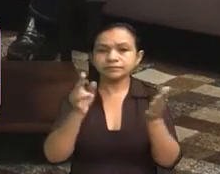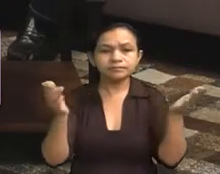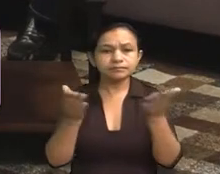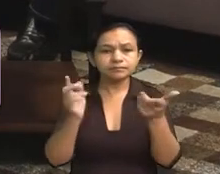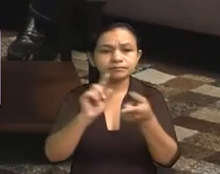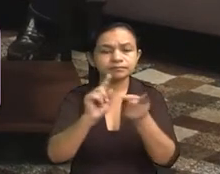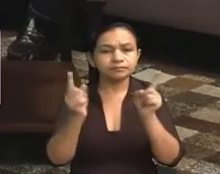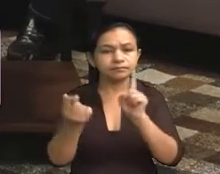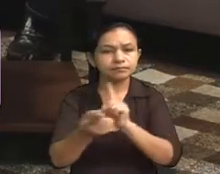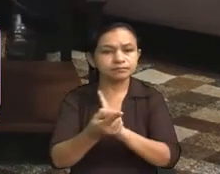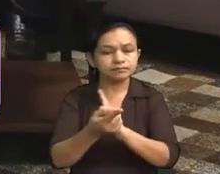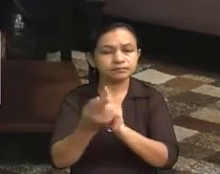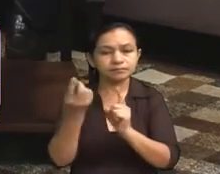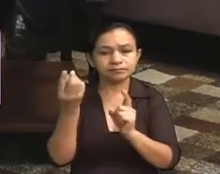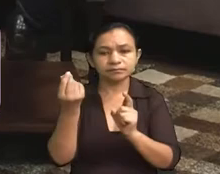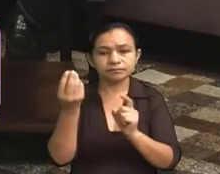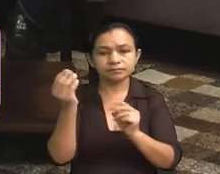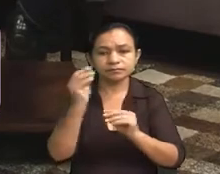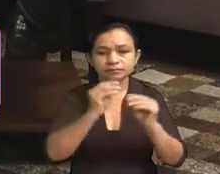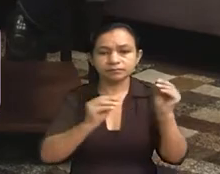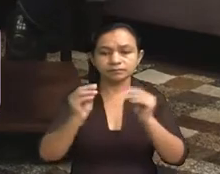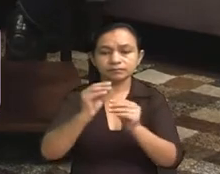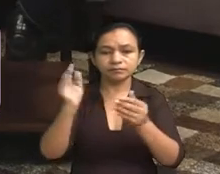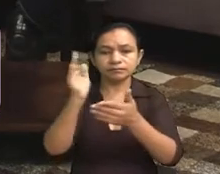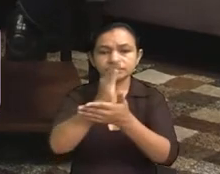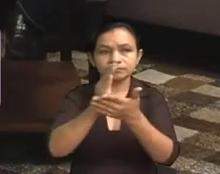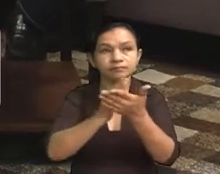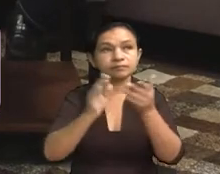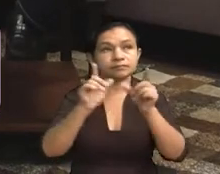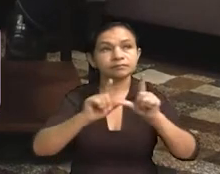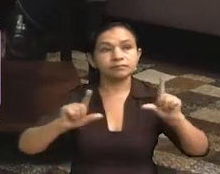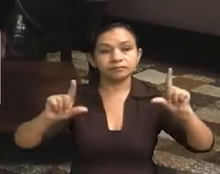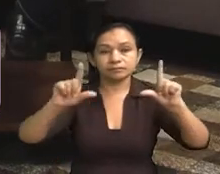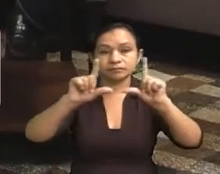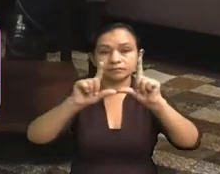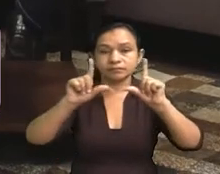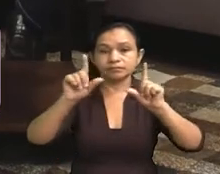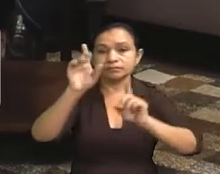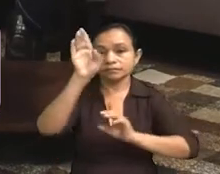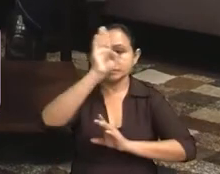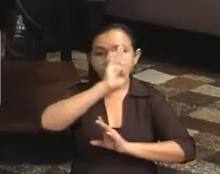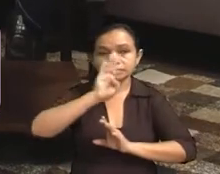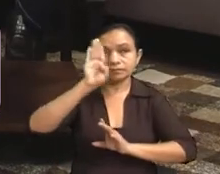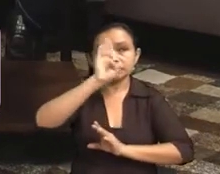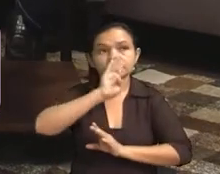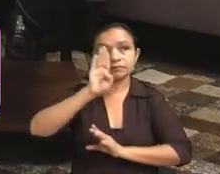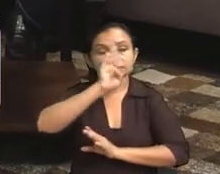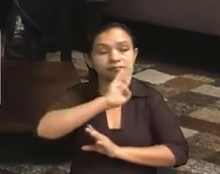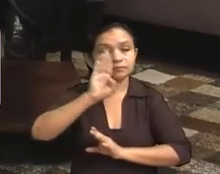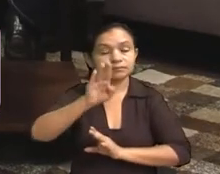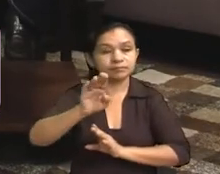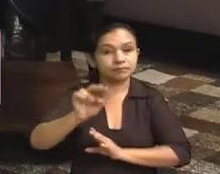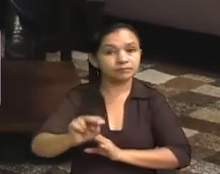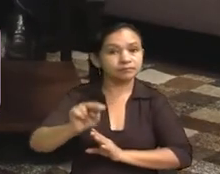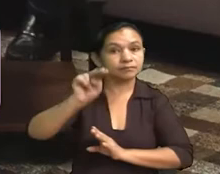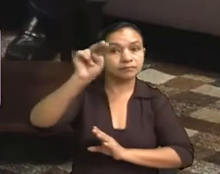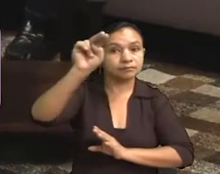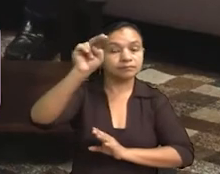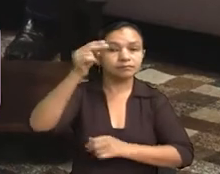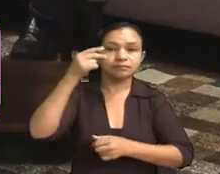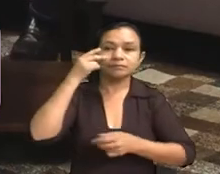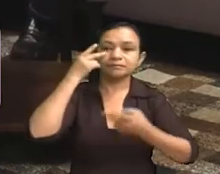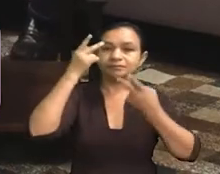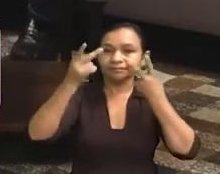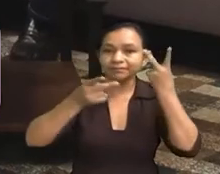cambió precisamente la economía en algunas zonas del mismo Bluefield. Y con esto del Caribe Norte, quienes hemos recorrido